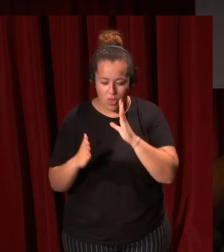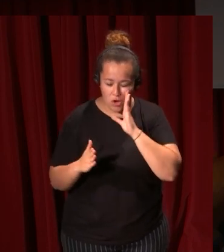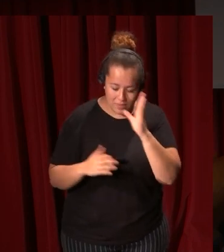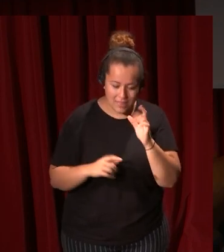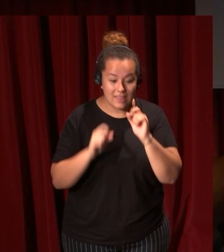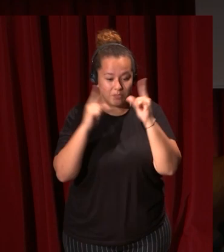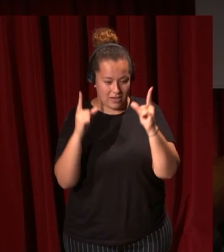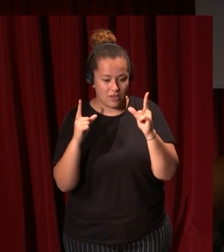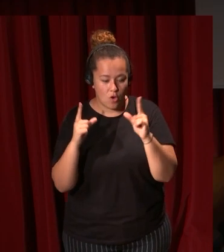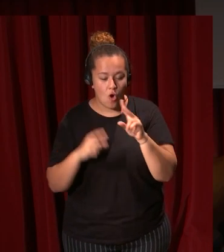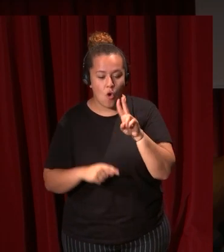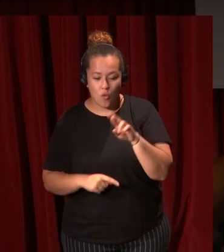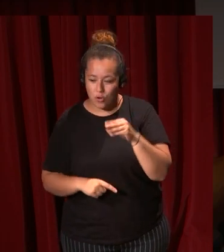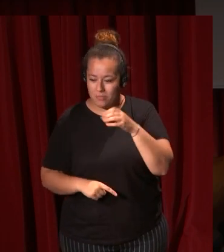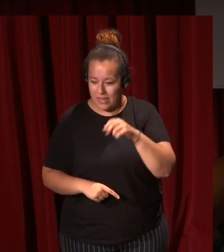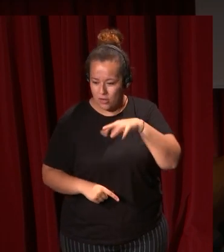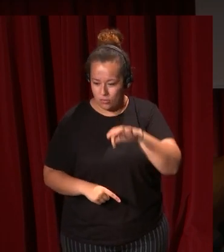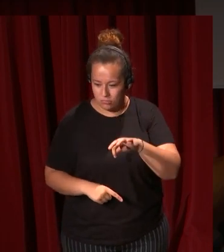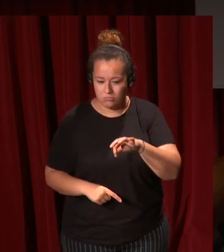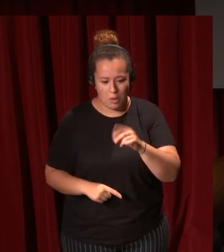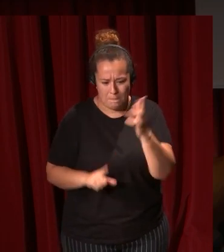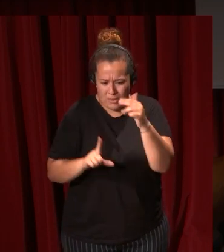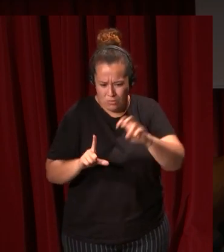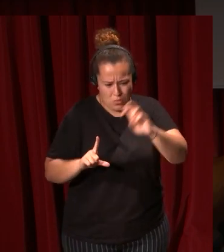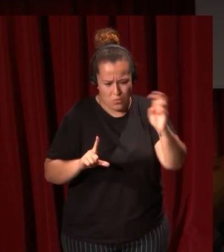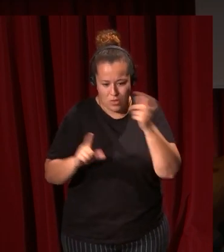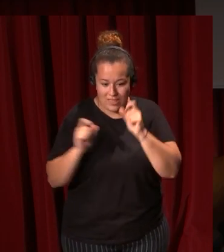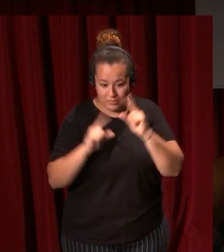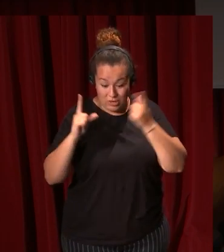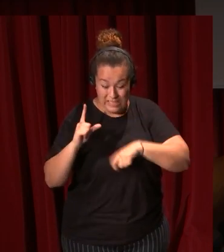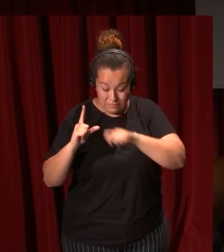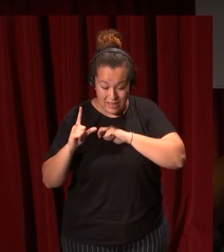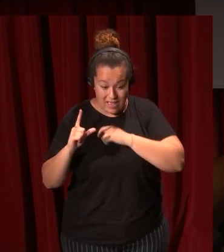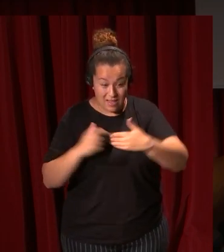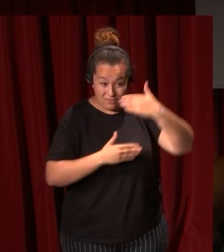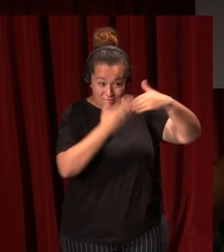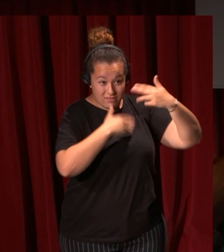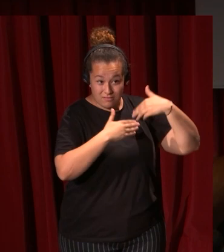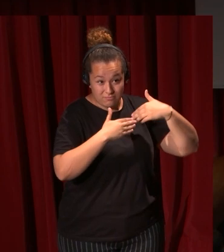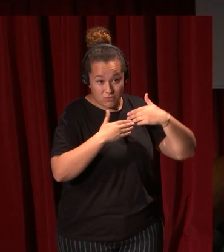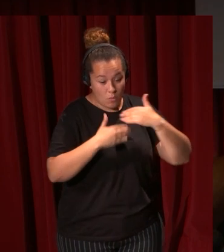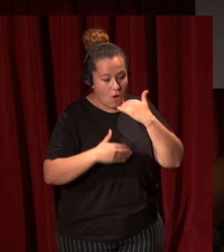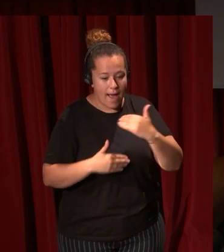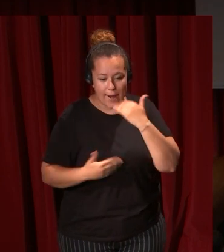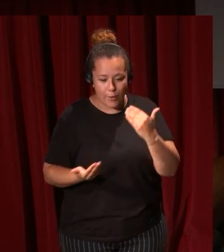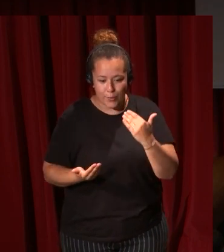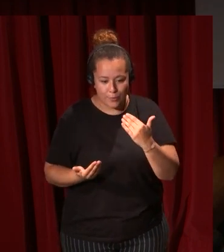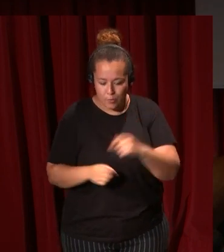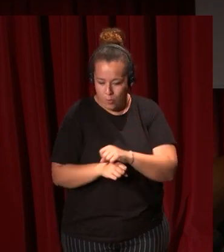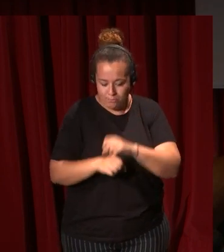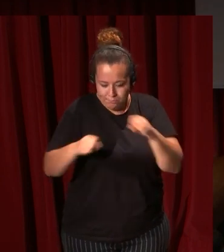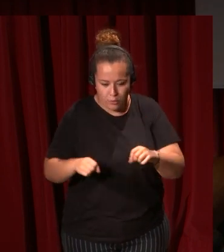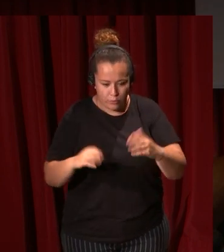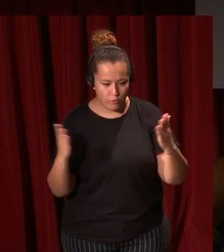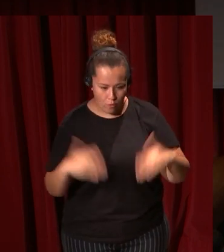y también Van der Beiden Van Eyck y Patinir en nuestra España donde nunca en los tiempos pasados debió de estar de asiento vuestra